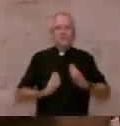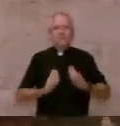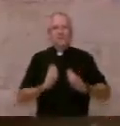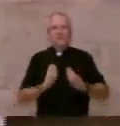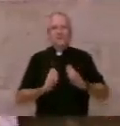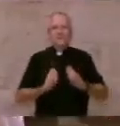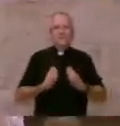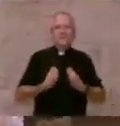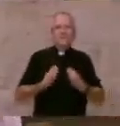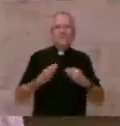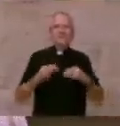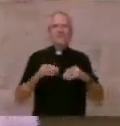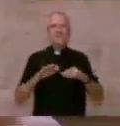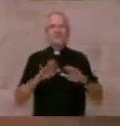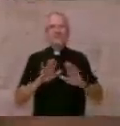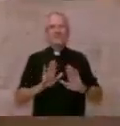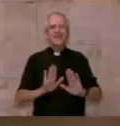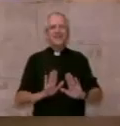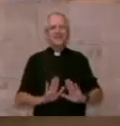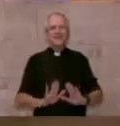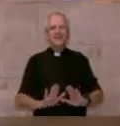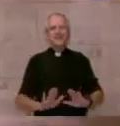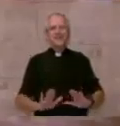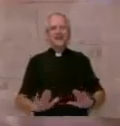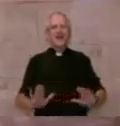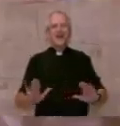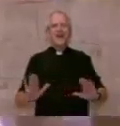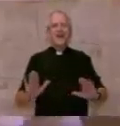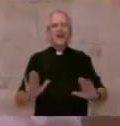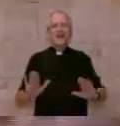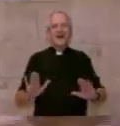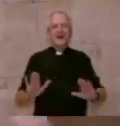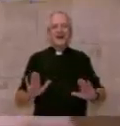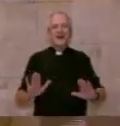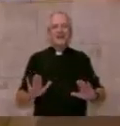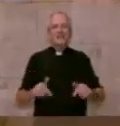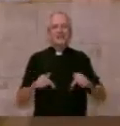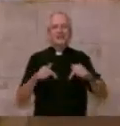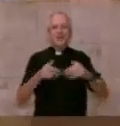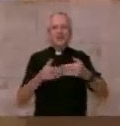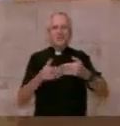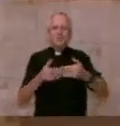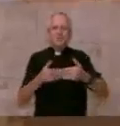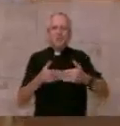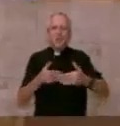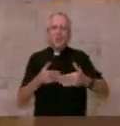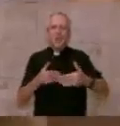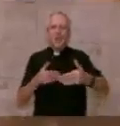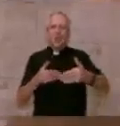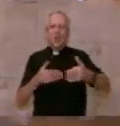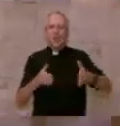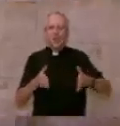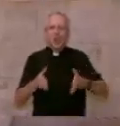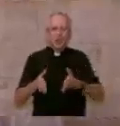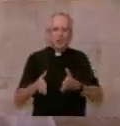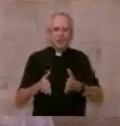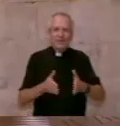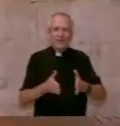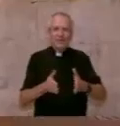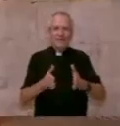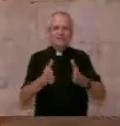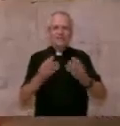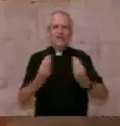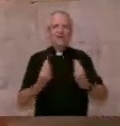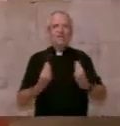iniciada por la parte del ábside en el siglo XIV y finalizada por la fachada barroca en el siglo